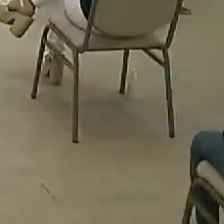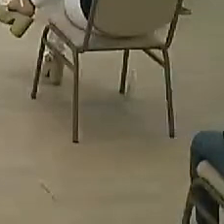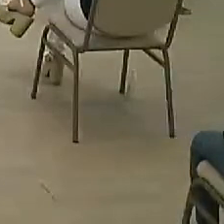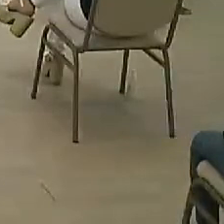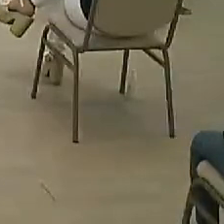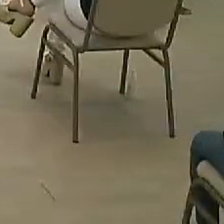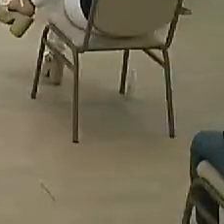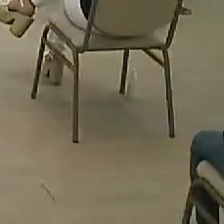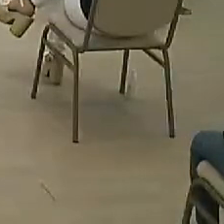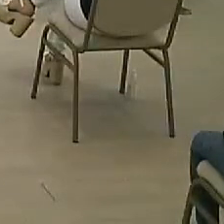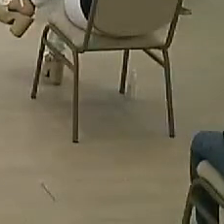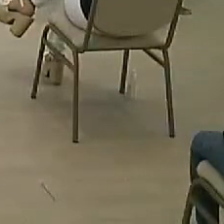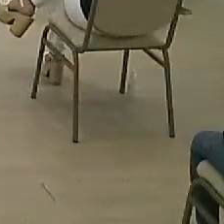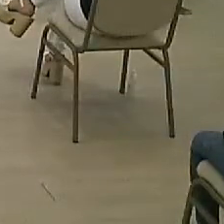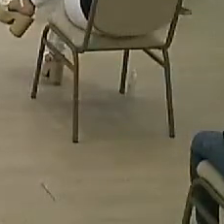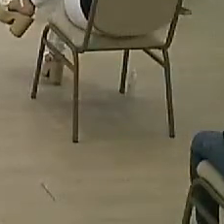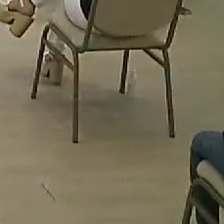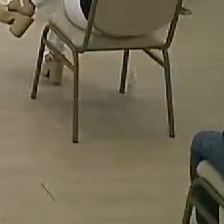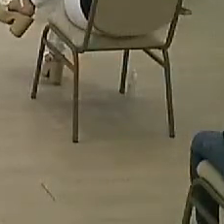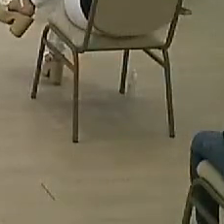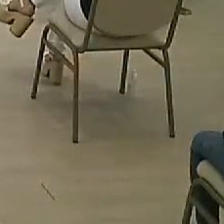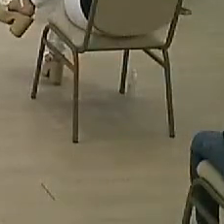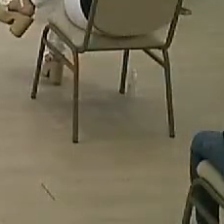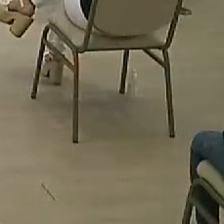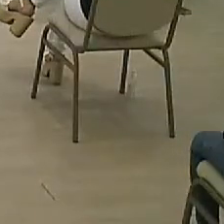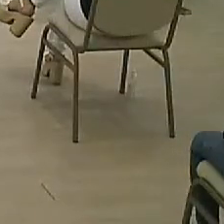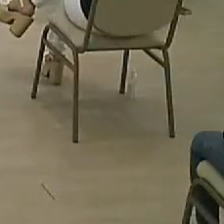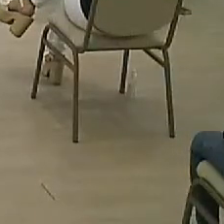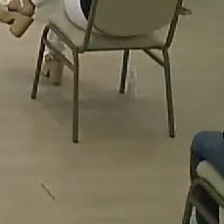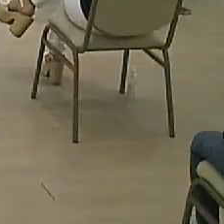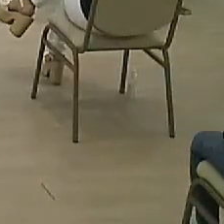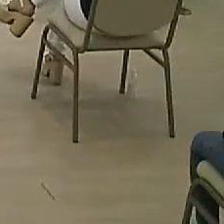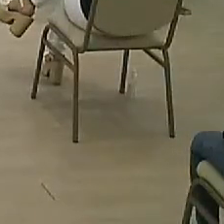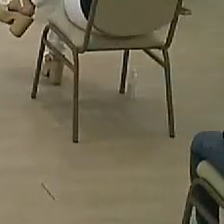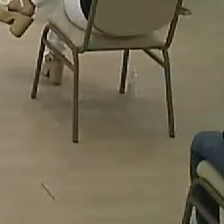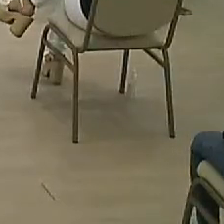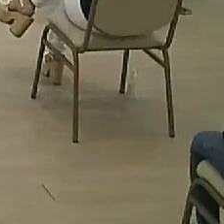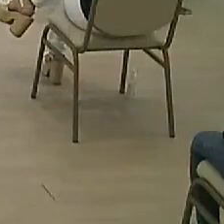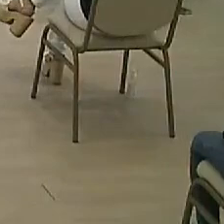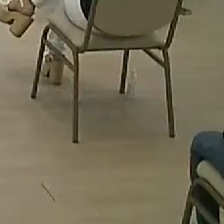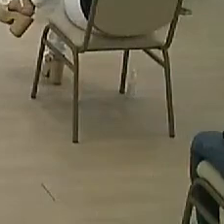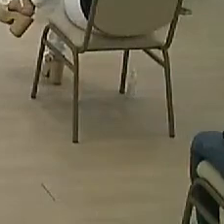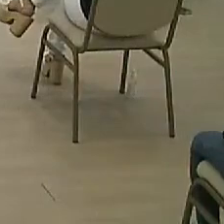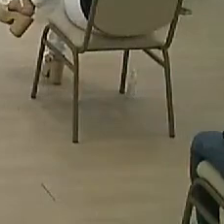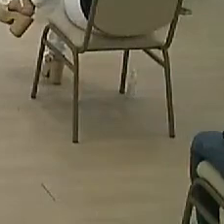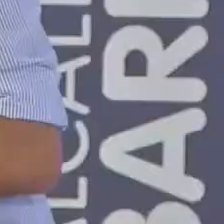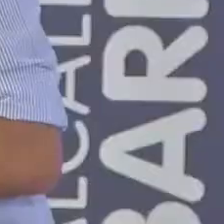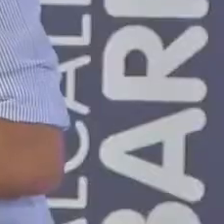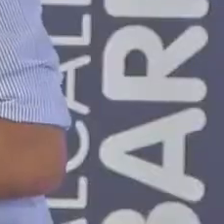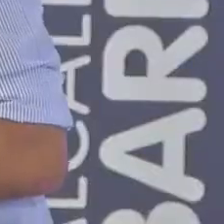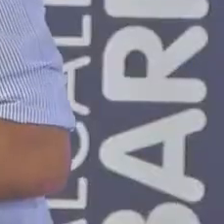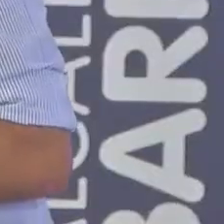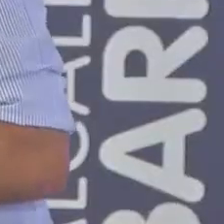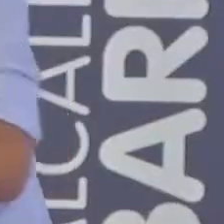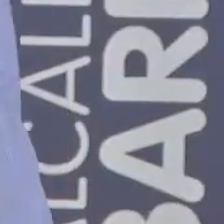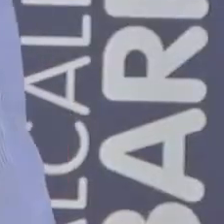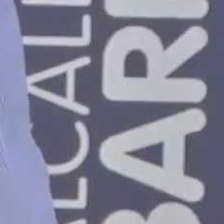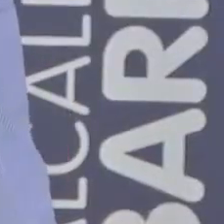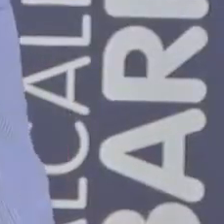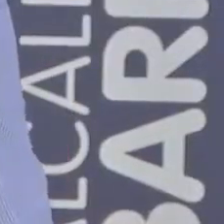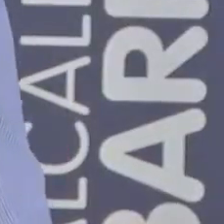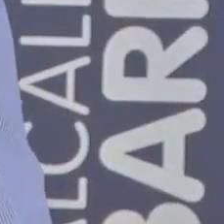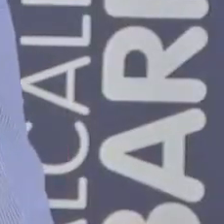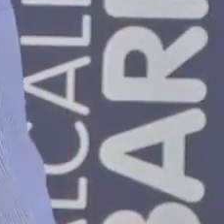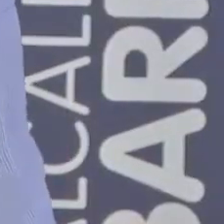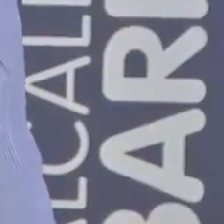Muy bien, alcalde. Usted tiene la palabra ahora para que desarrollemos y le contemos a la ciudad lo que viene para la ciudad, pues con el tema de Mallorquín. Bueno,